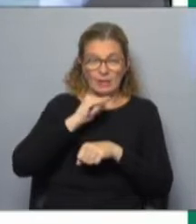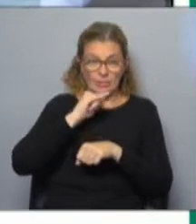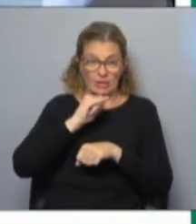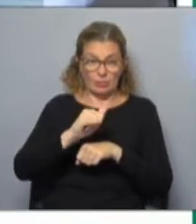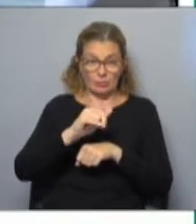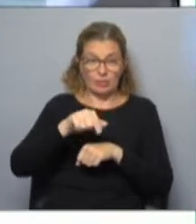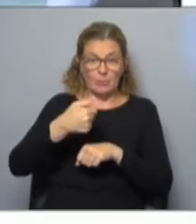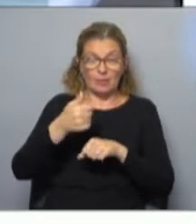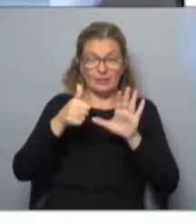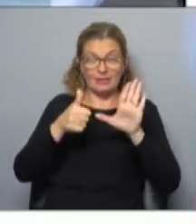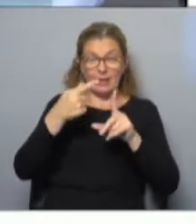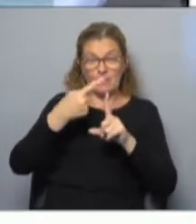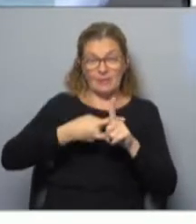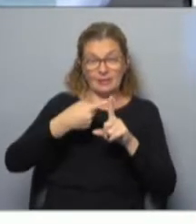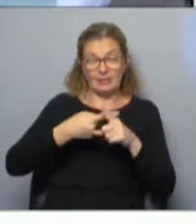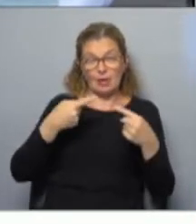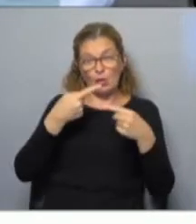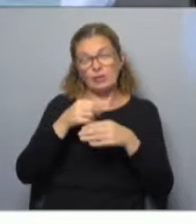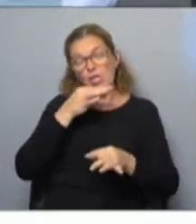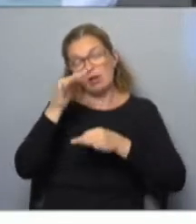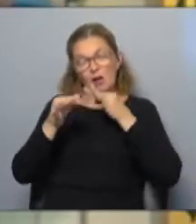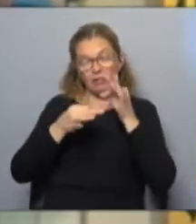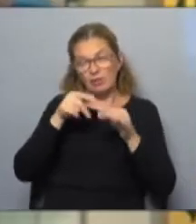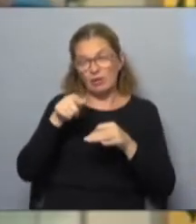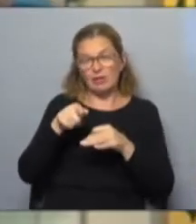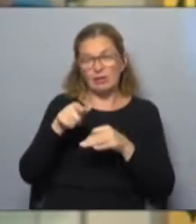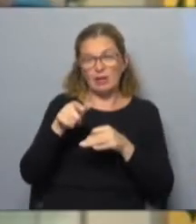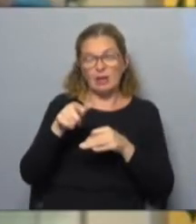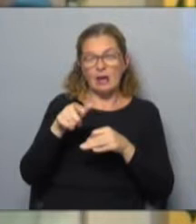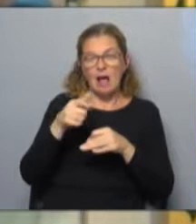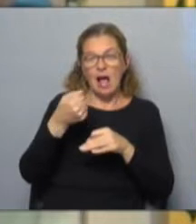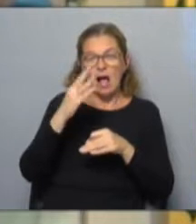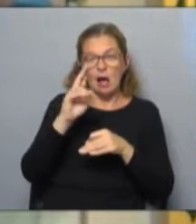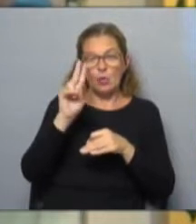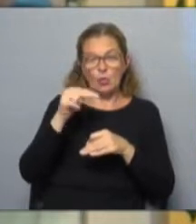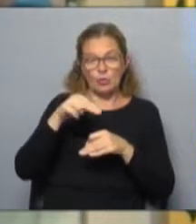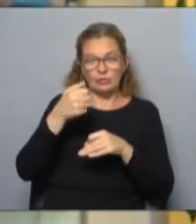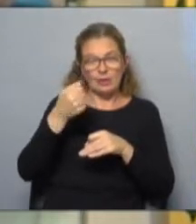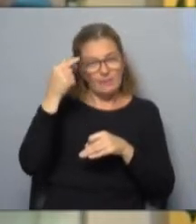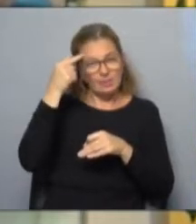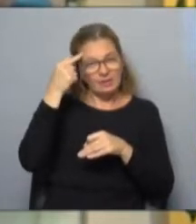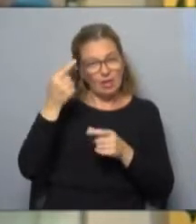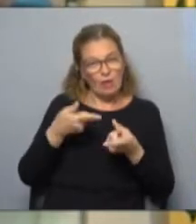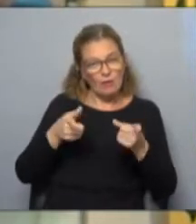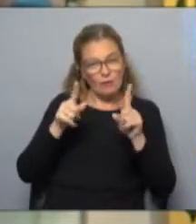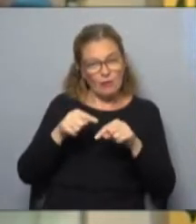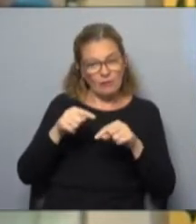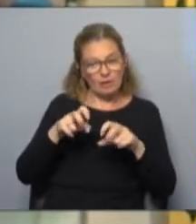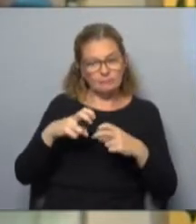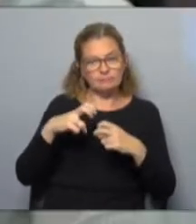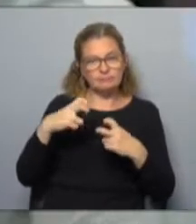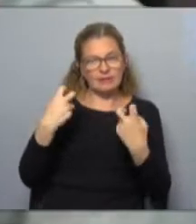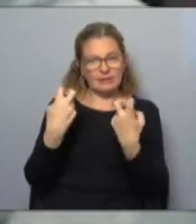luego de seis meses ante las versiones de que su colega, Israel Acuña, tenía pensado volver a ocupar la banca.